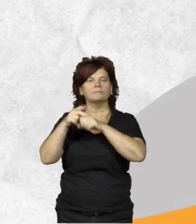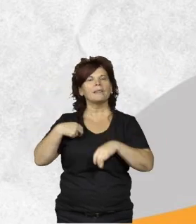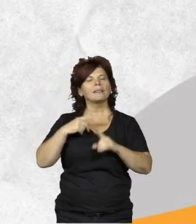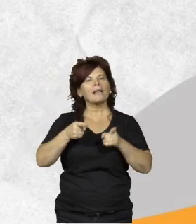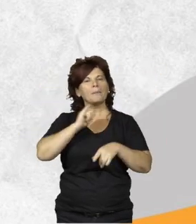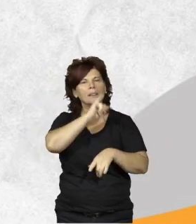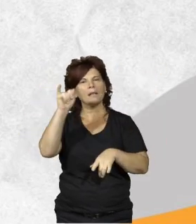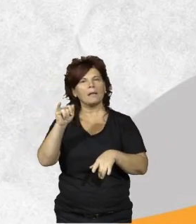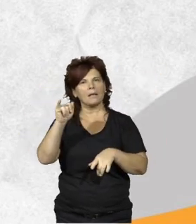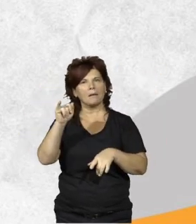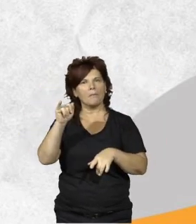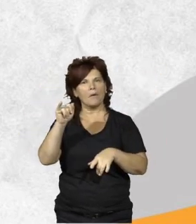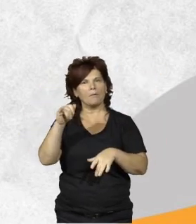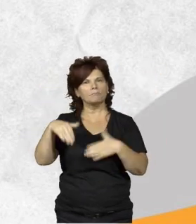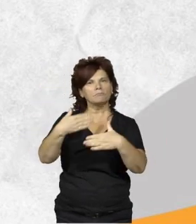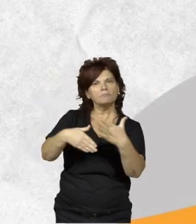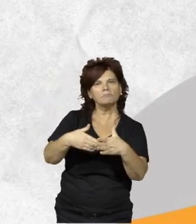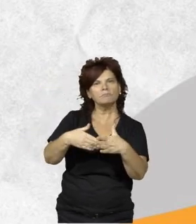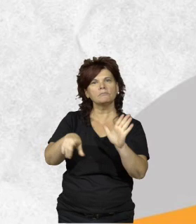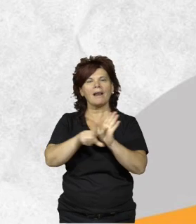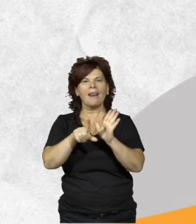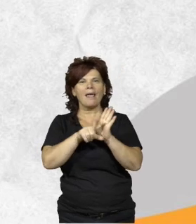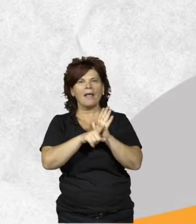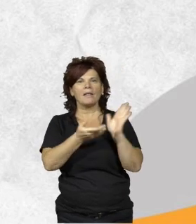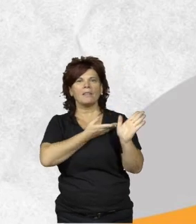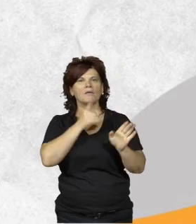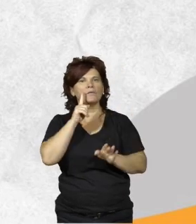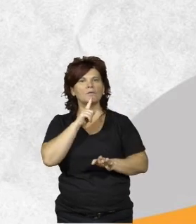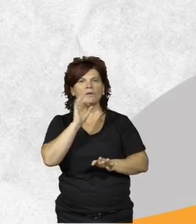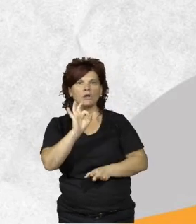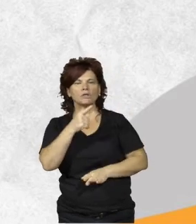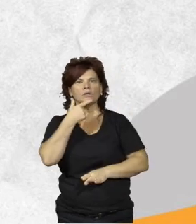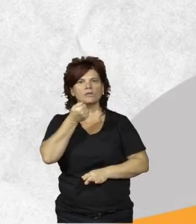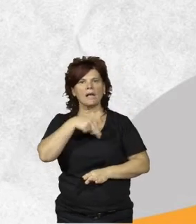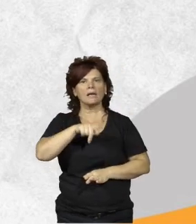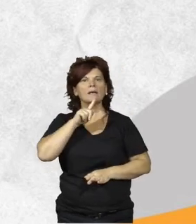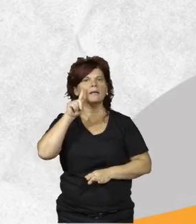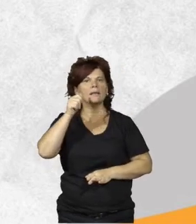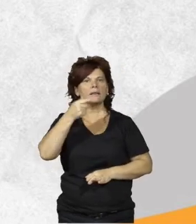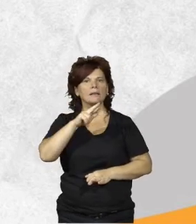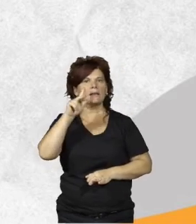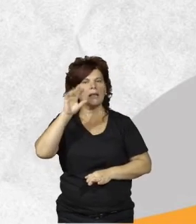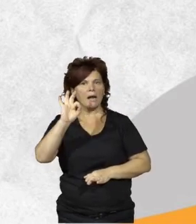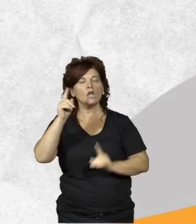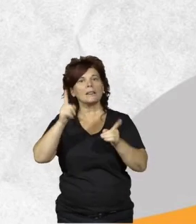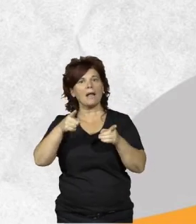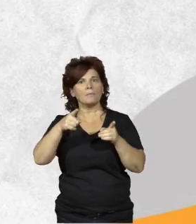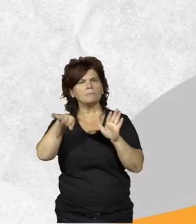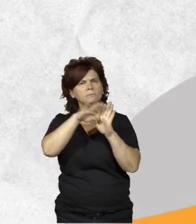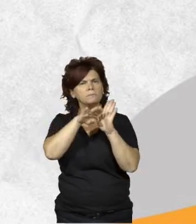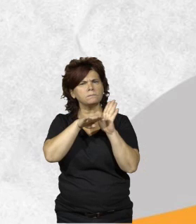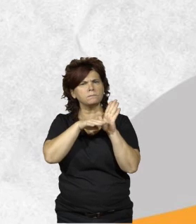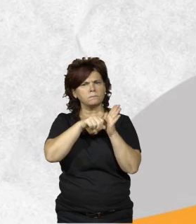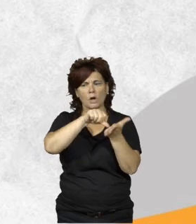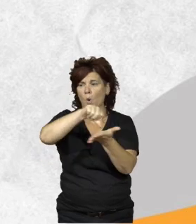de aplicación la ley de envases vacíos fitosanitarios, por lo cual se hace un control y tenemos también un registro de los